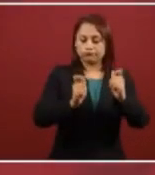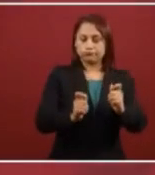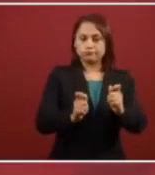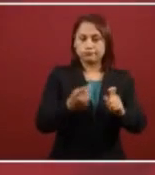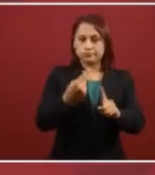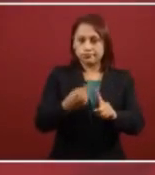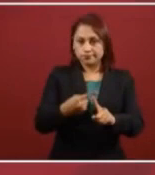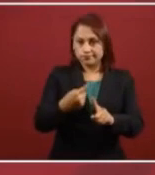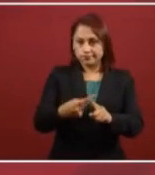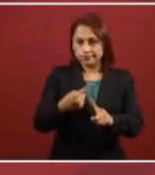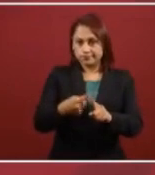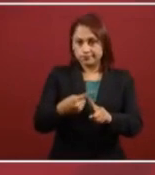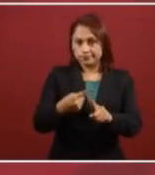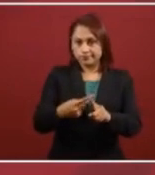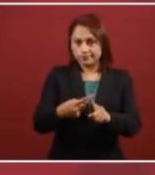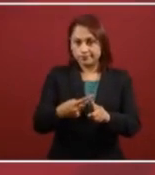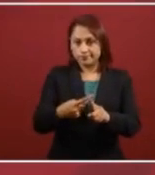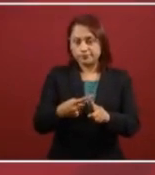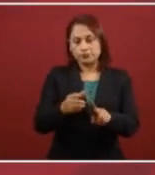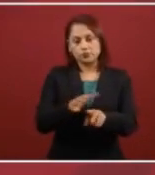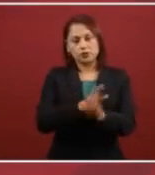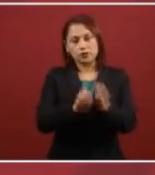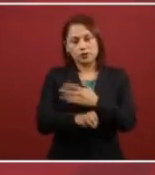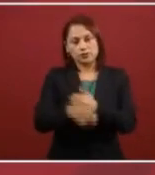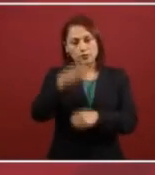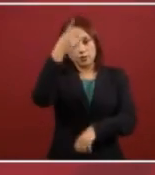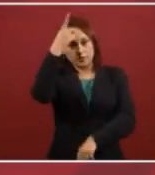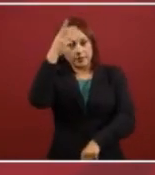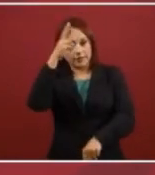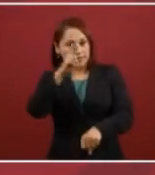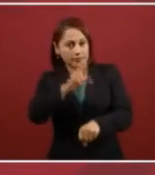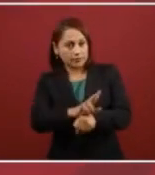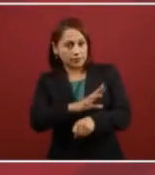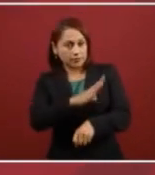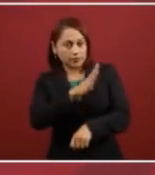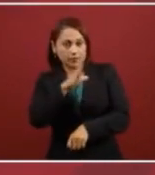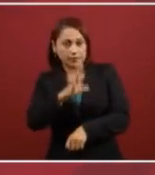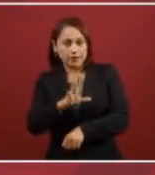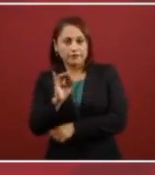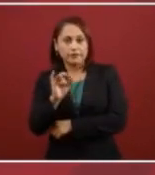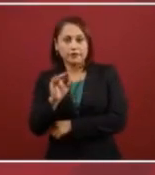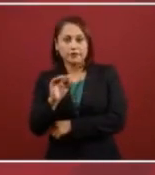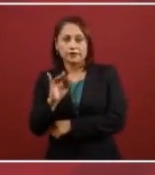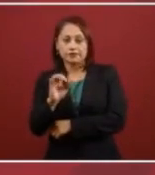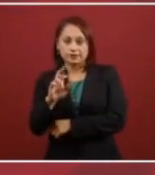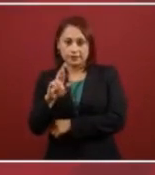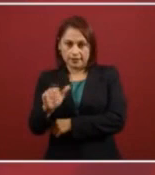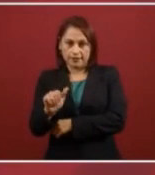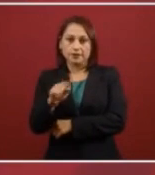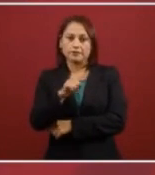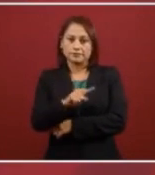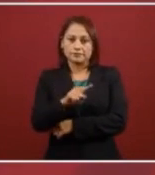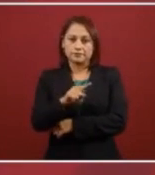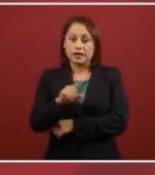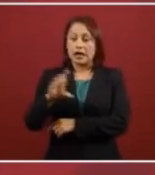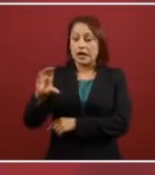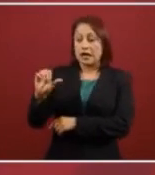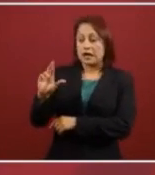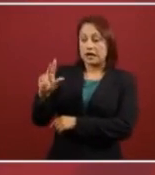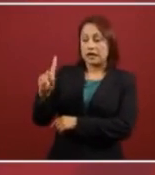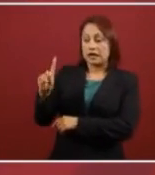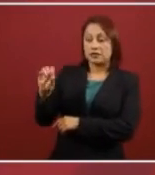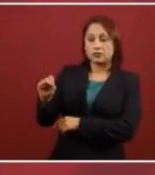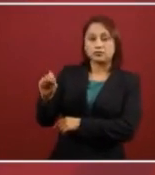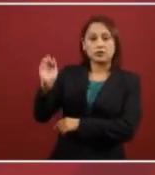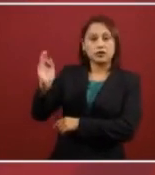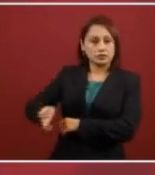de el director de Nacional Financiera que finance company. Carlos no estaba de acuerdo that Carlos was not in agreement